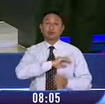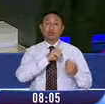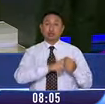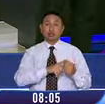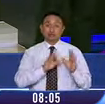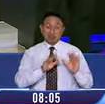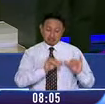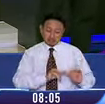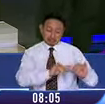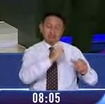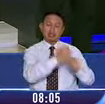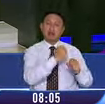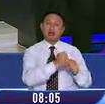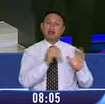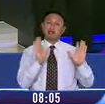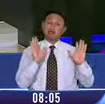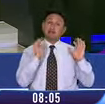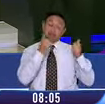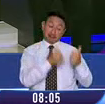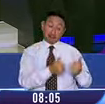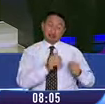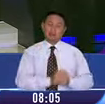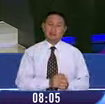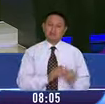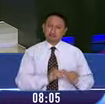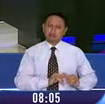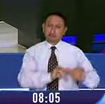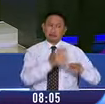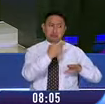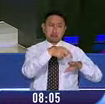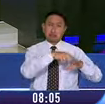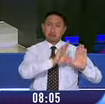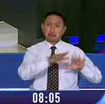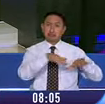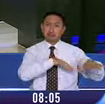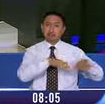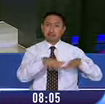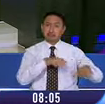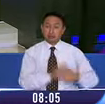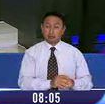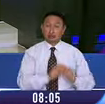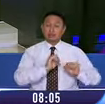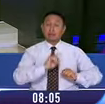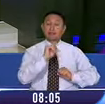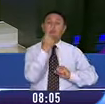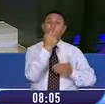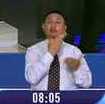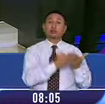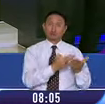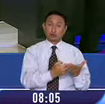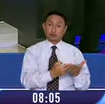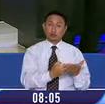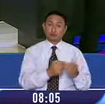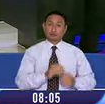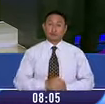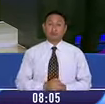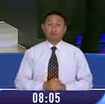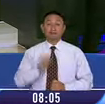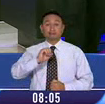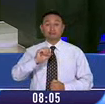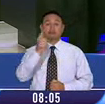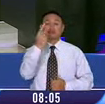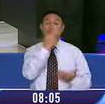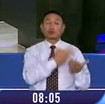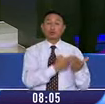usted, trabajando. Así tiene que ser. Continuaron con normalidad las actividades y se instaló la primera sesión. Sí, la primera